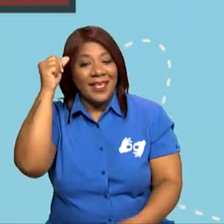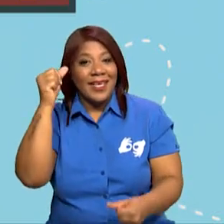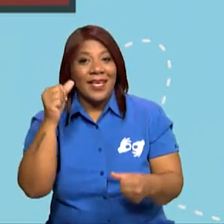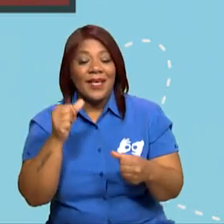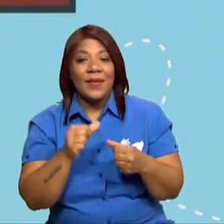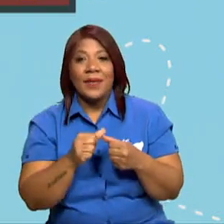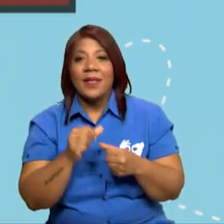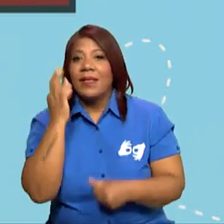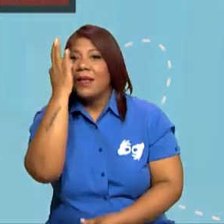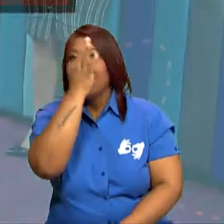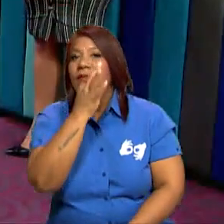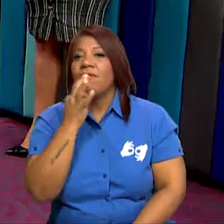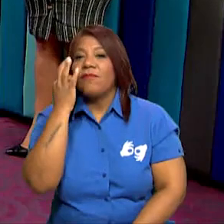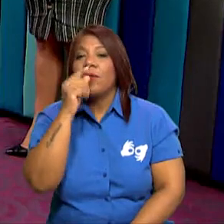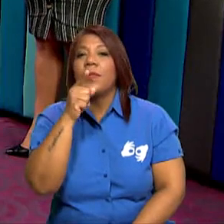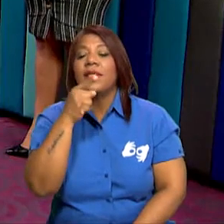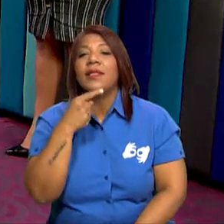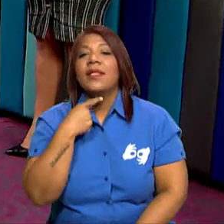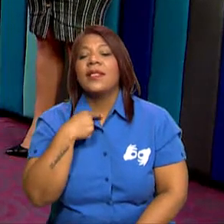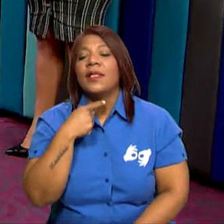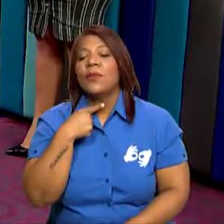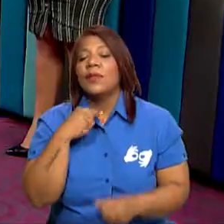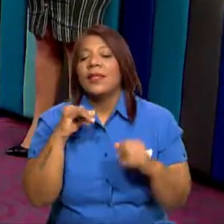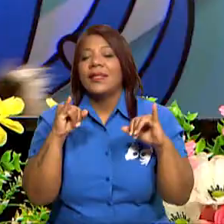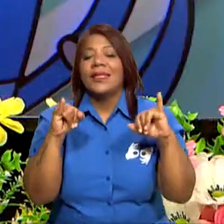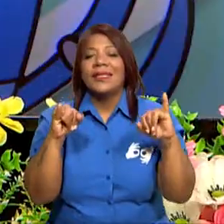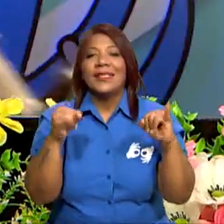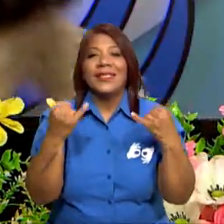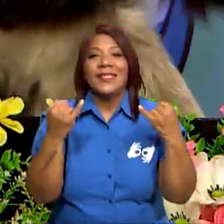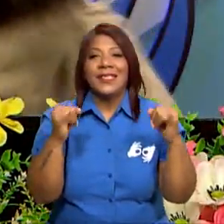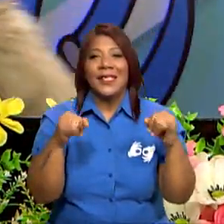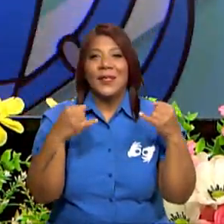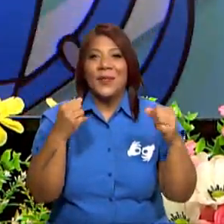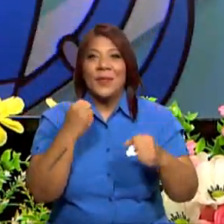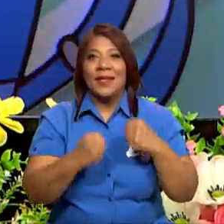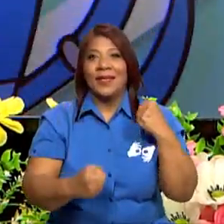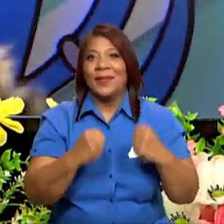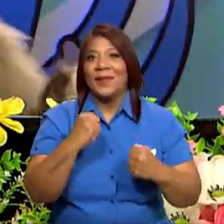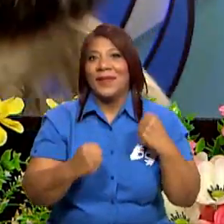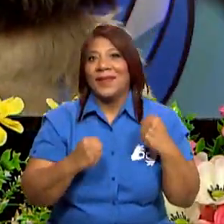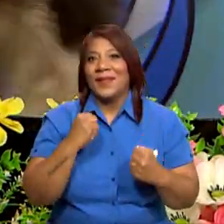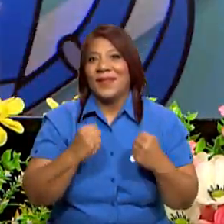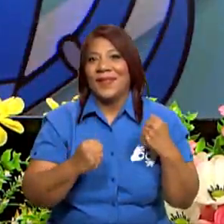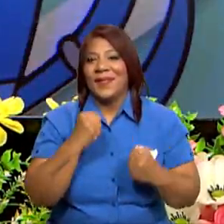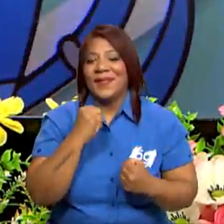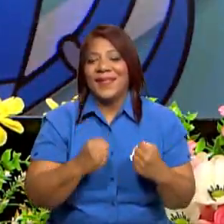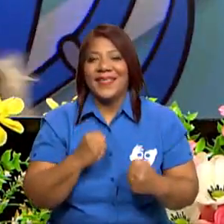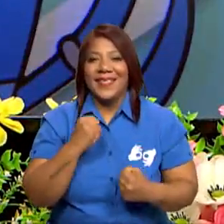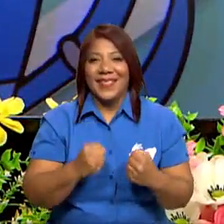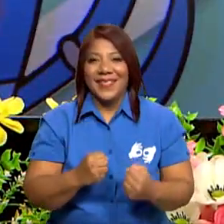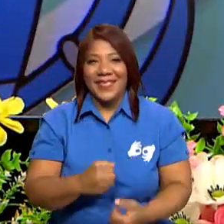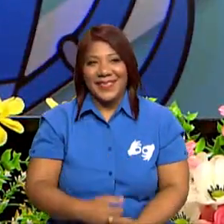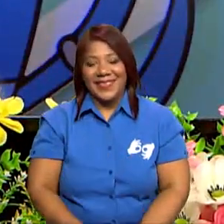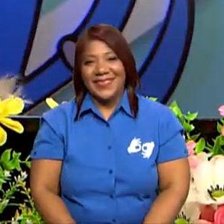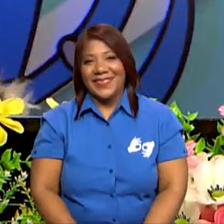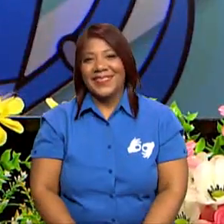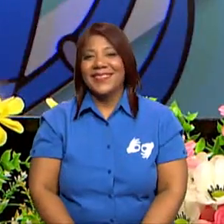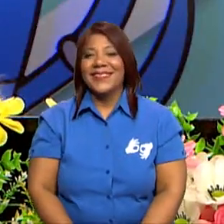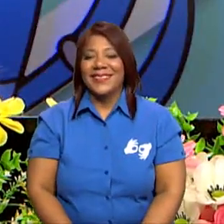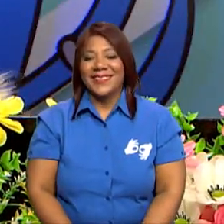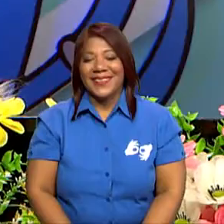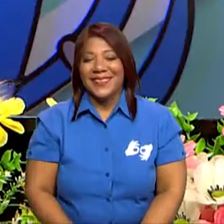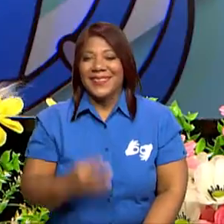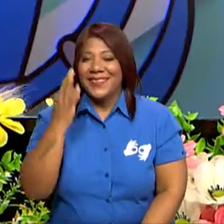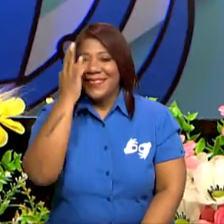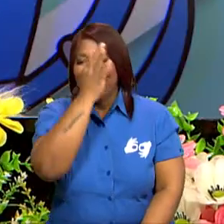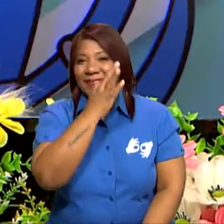¡El mío! ¡Jugar en el campo! ¡Y correr, correr, correr, correr, correr, correr, correr, correr, correr, correr! Muy bien,